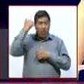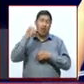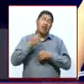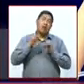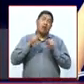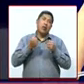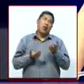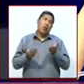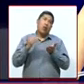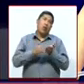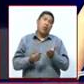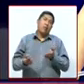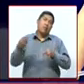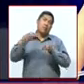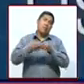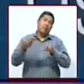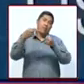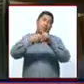repost al